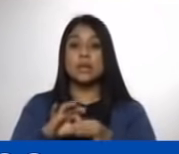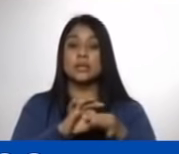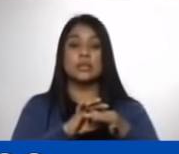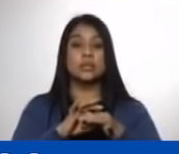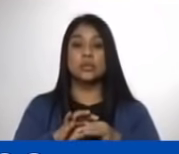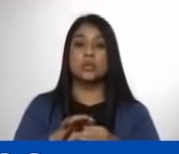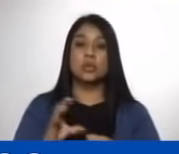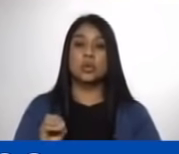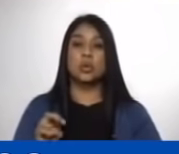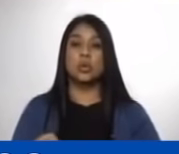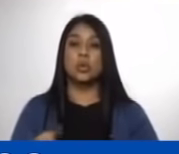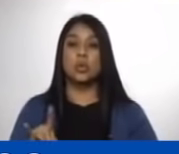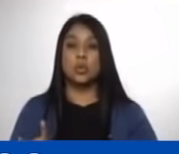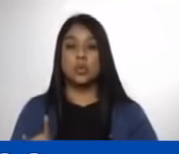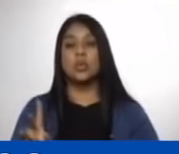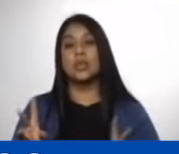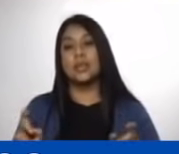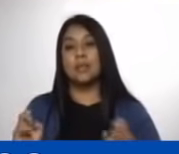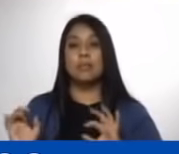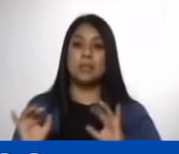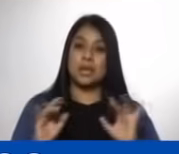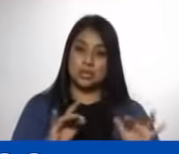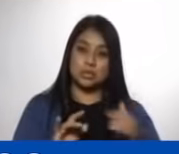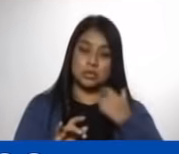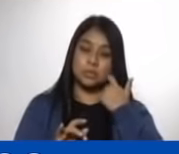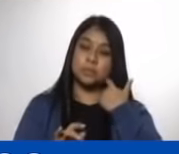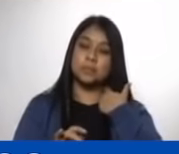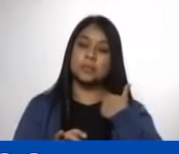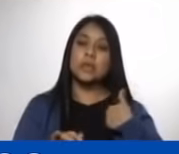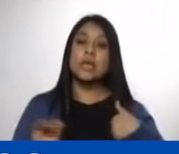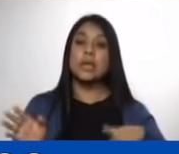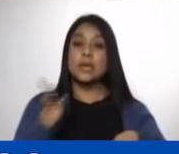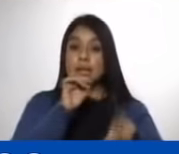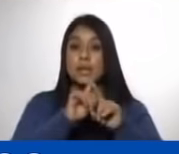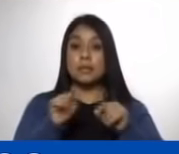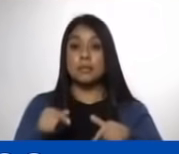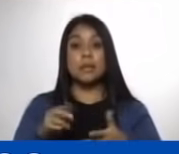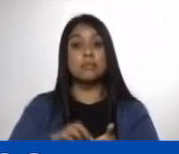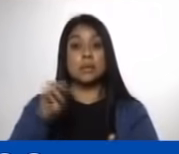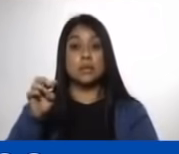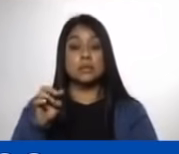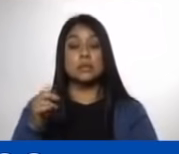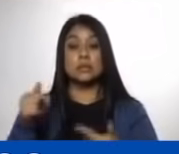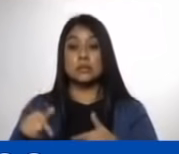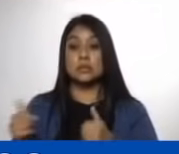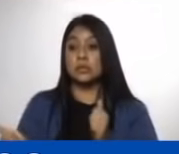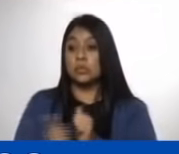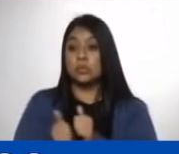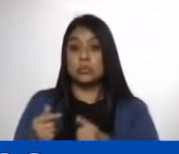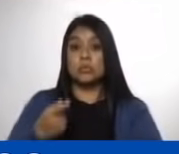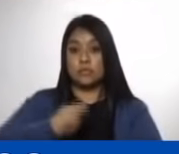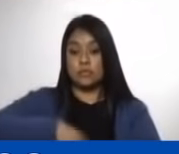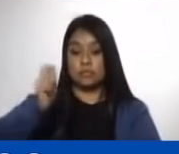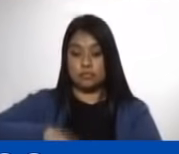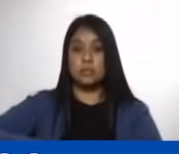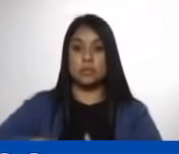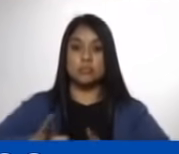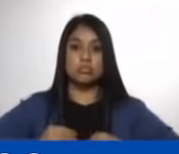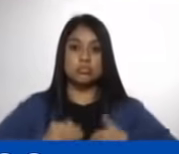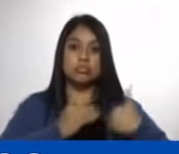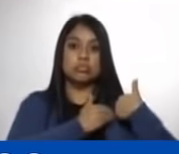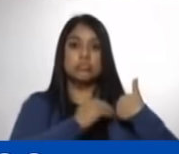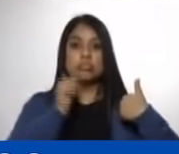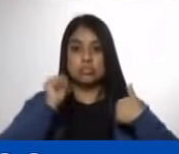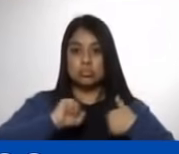de Naciones Unidas en materia migratoria, y los países vecinos también que suscribimos esa declaración. Estamos comprometidos con hacer